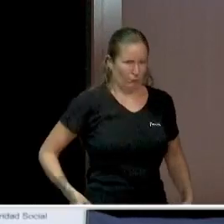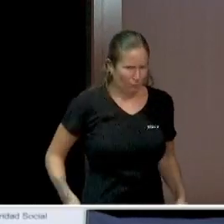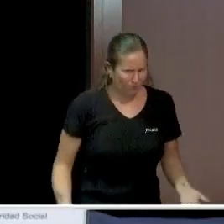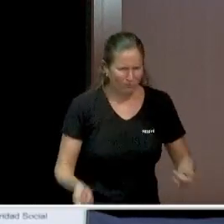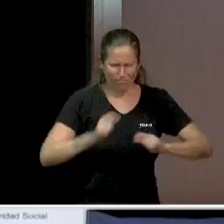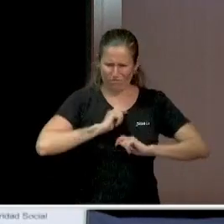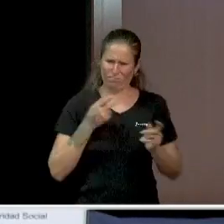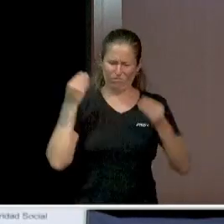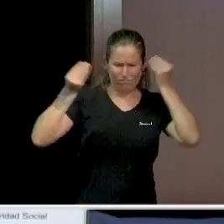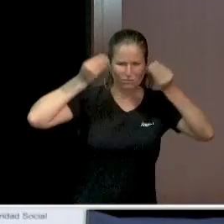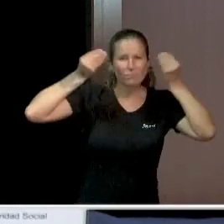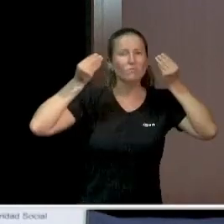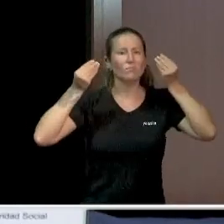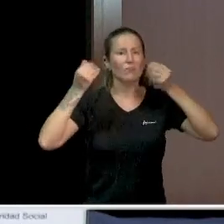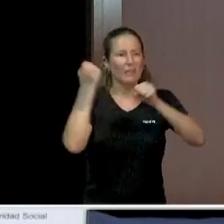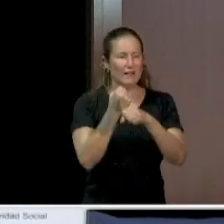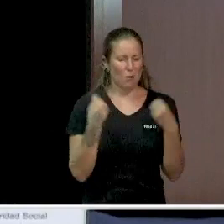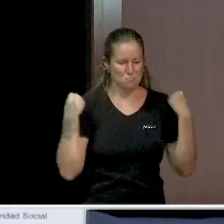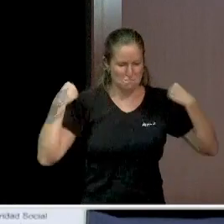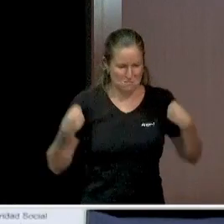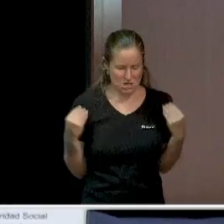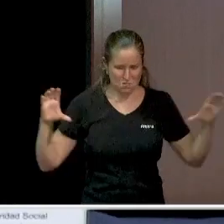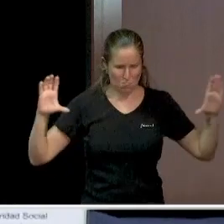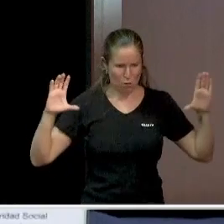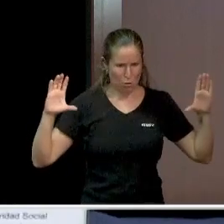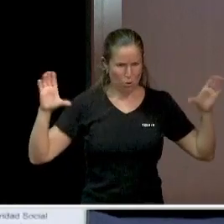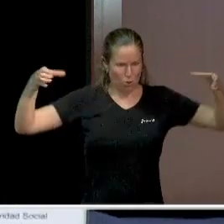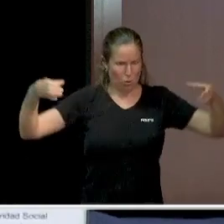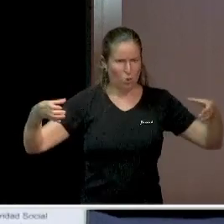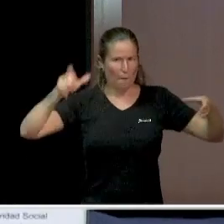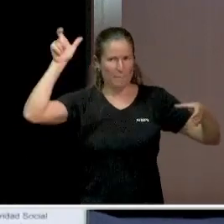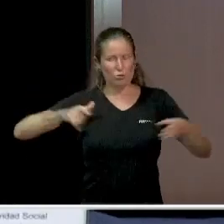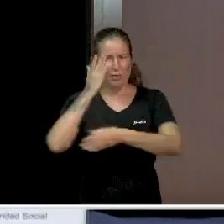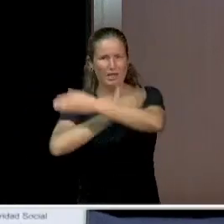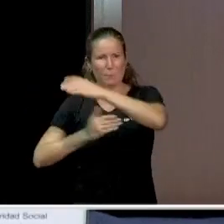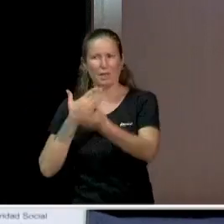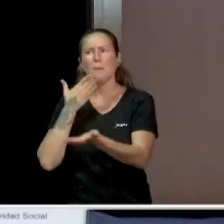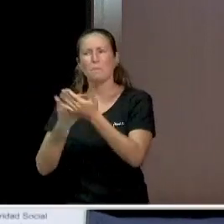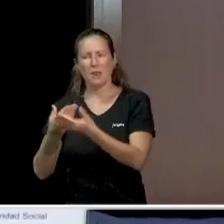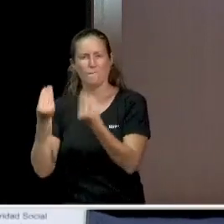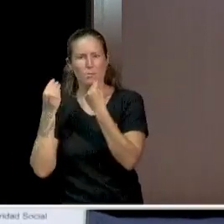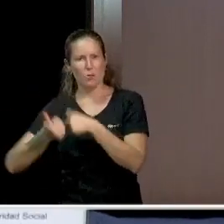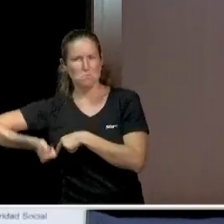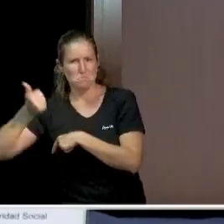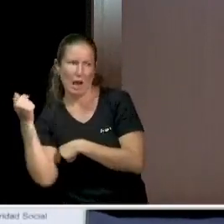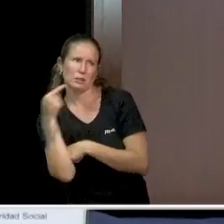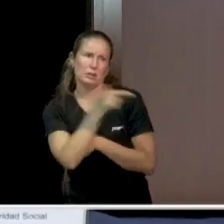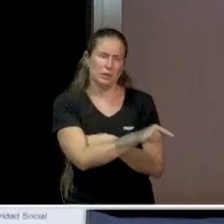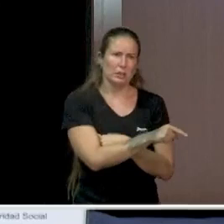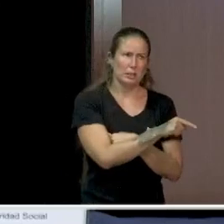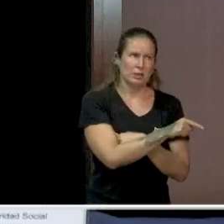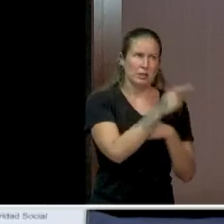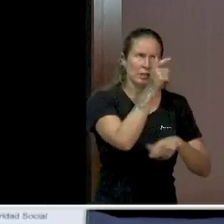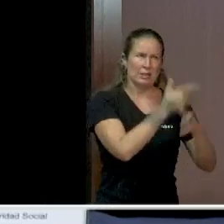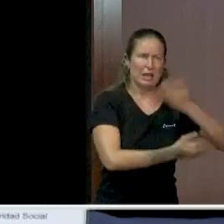reflexionar sobre si para un mismo trabajo a una persona con discapacidad se le está exigiendo más formación. Hay que